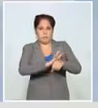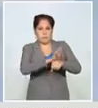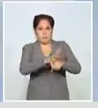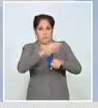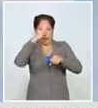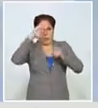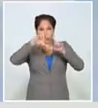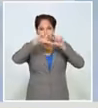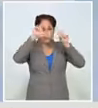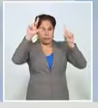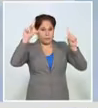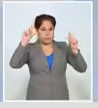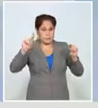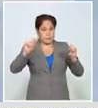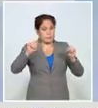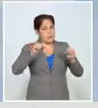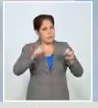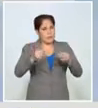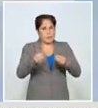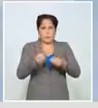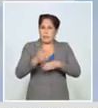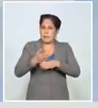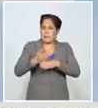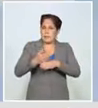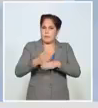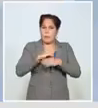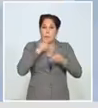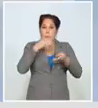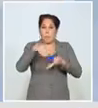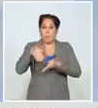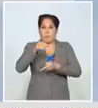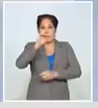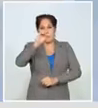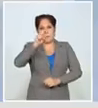país. Eso nos da una letalidad del